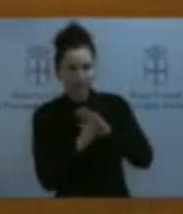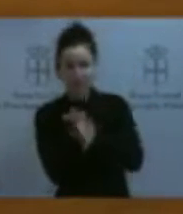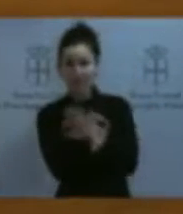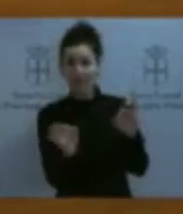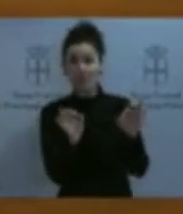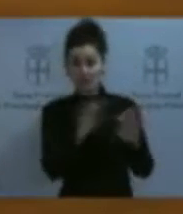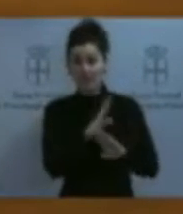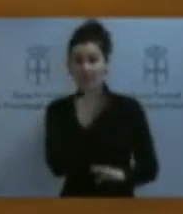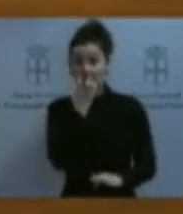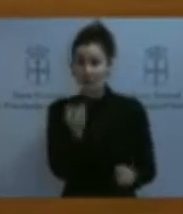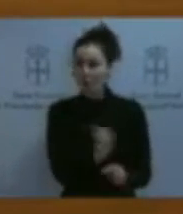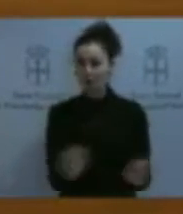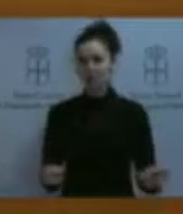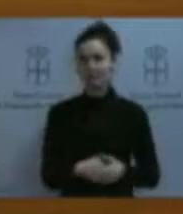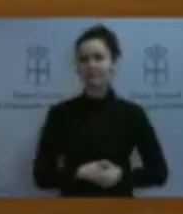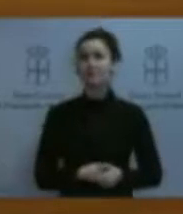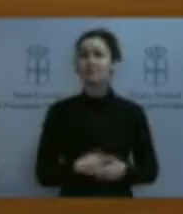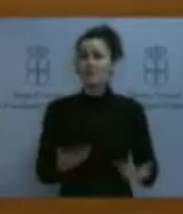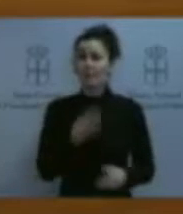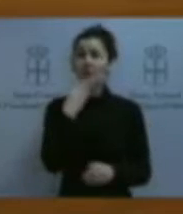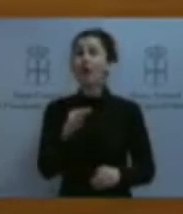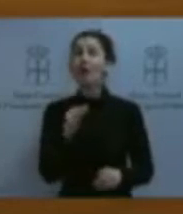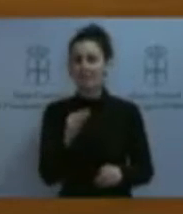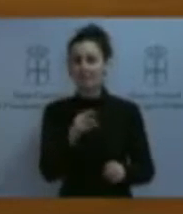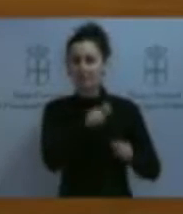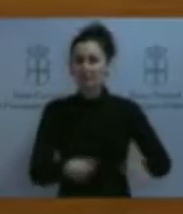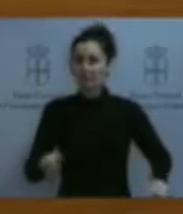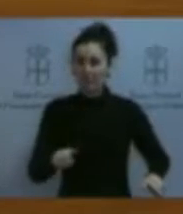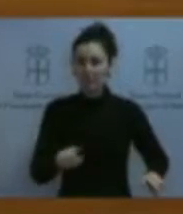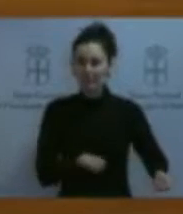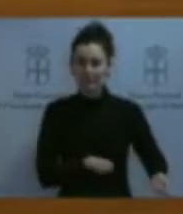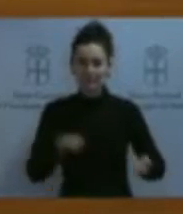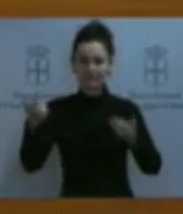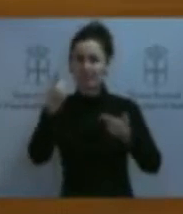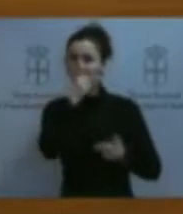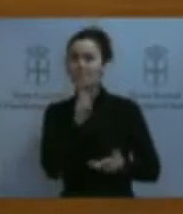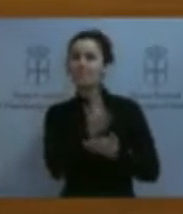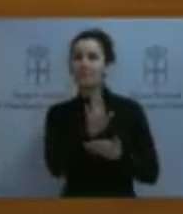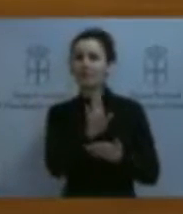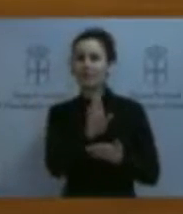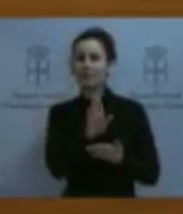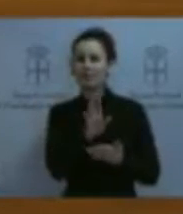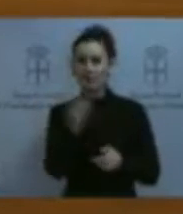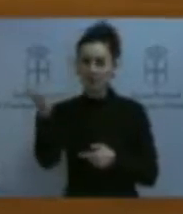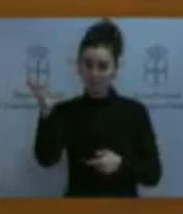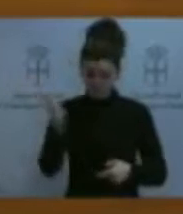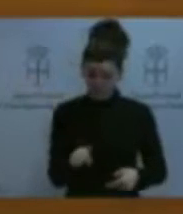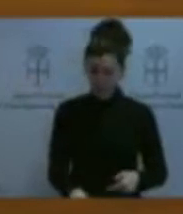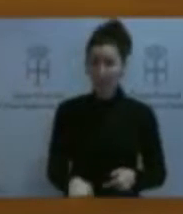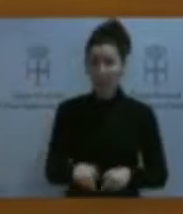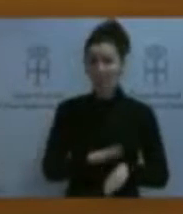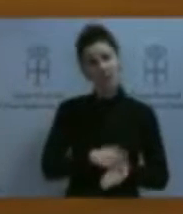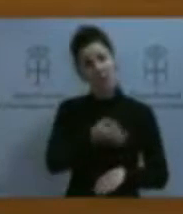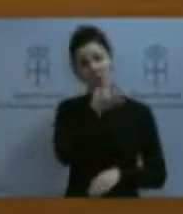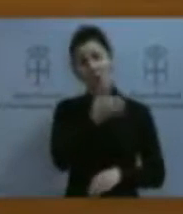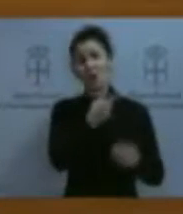jóvenes emigrantes que representan ese perfil invitaron a las comparecencias? Algunos de esos 100.000 participaron en las comparecencias, les